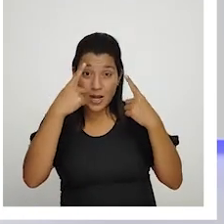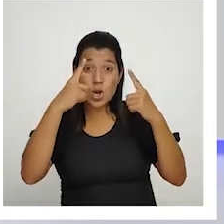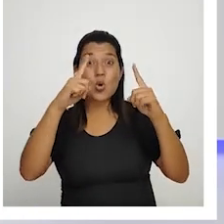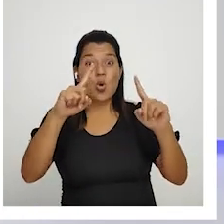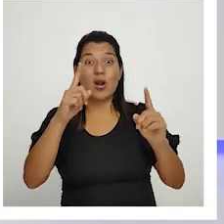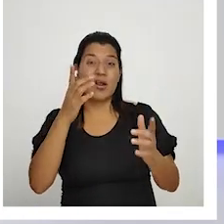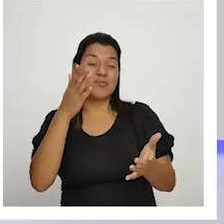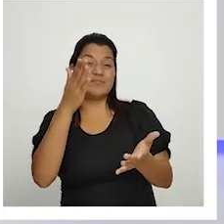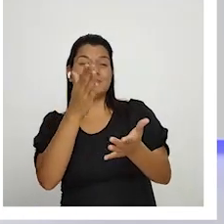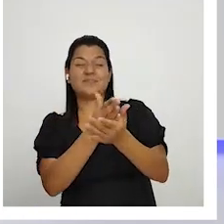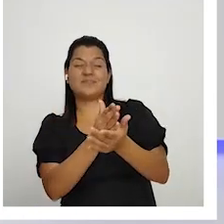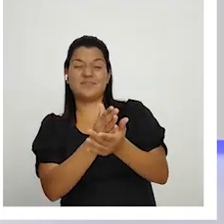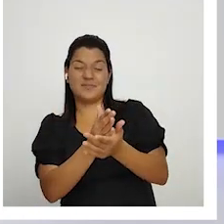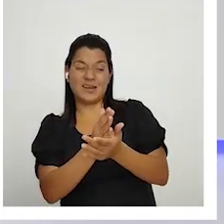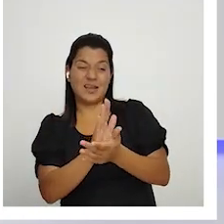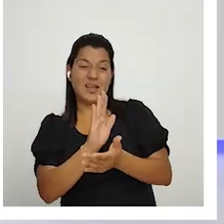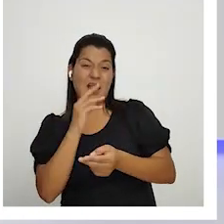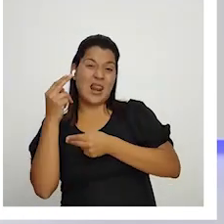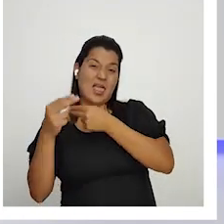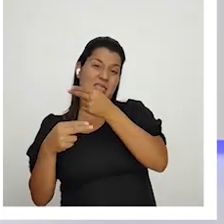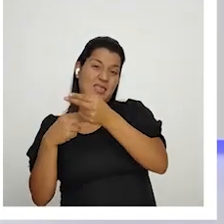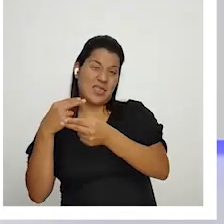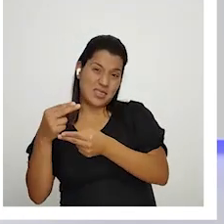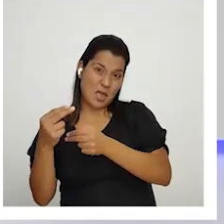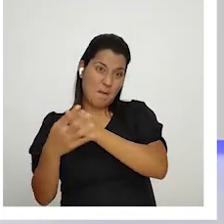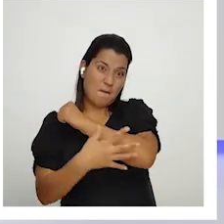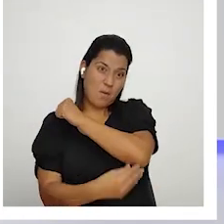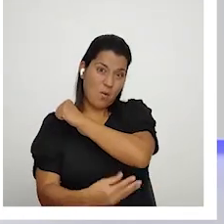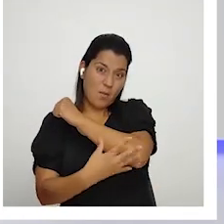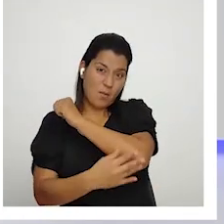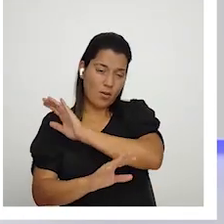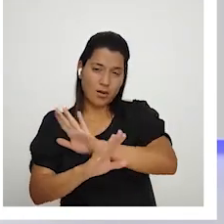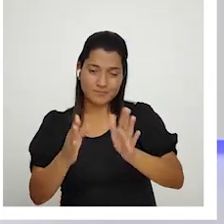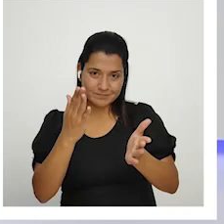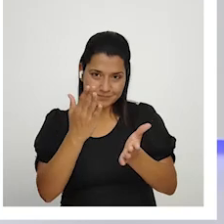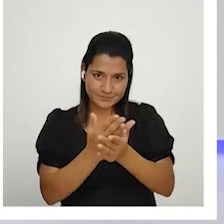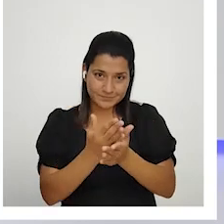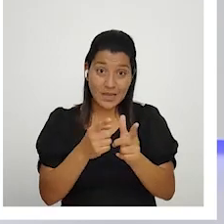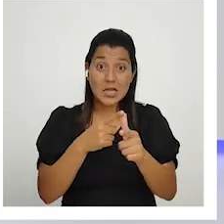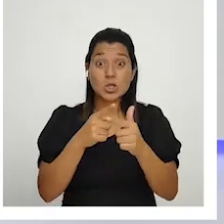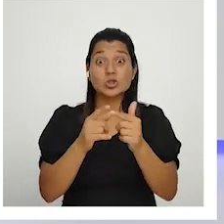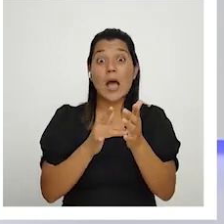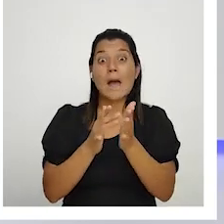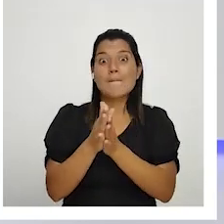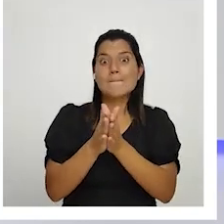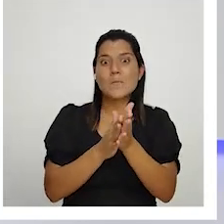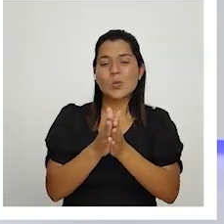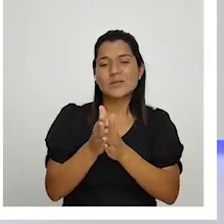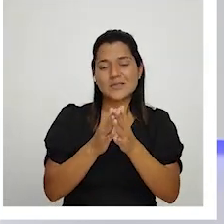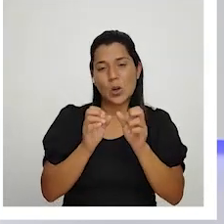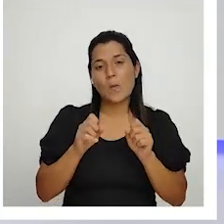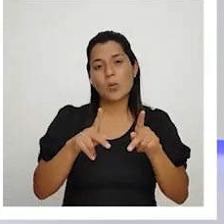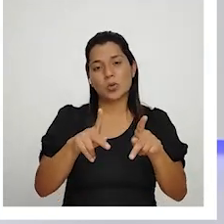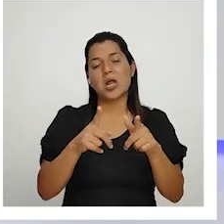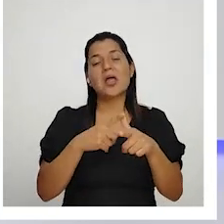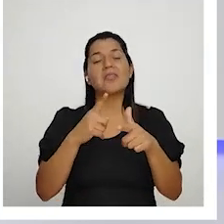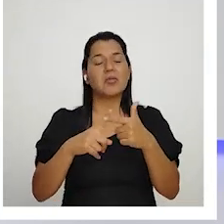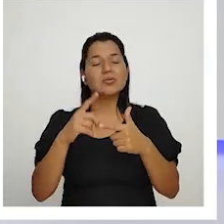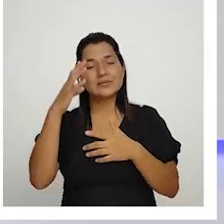línea intergeneracional de pobreza, y aprovechan este tipo de oportunidades también, ¿verdad? Entonces yo creo